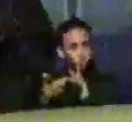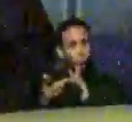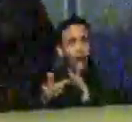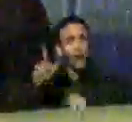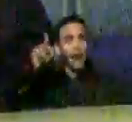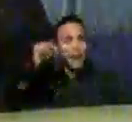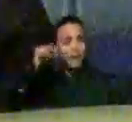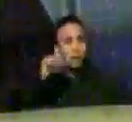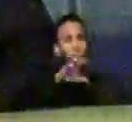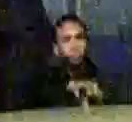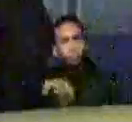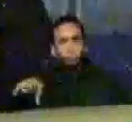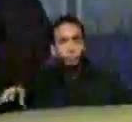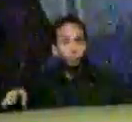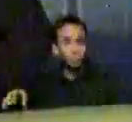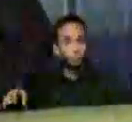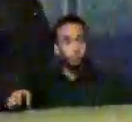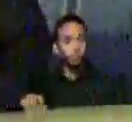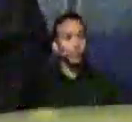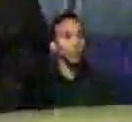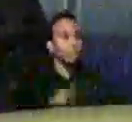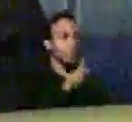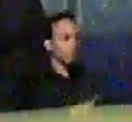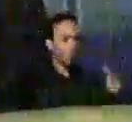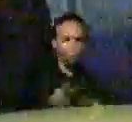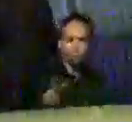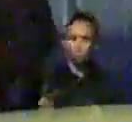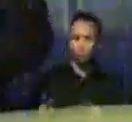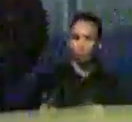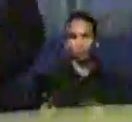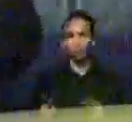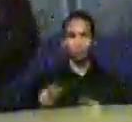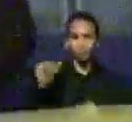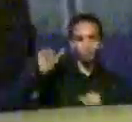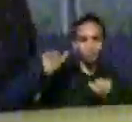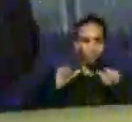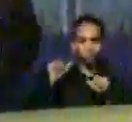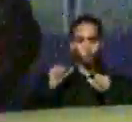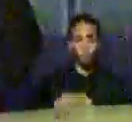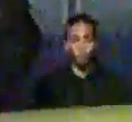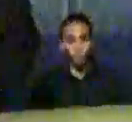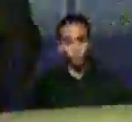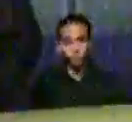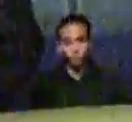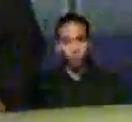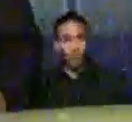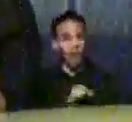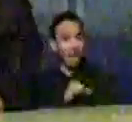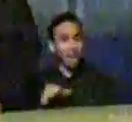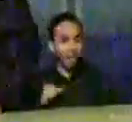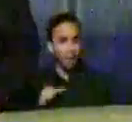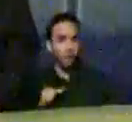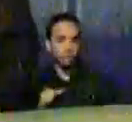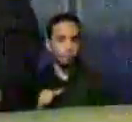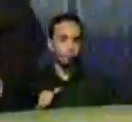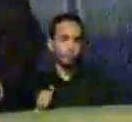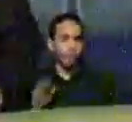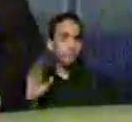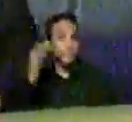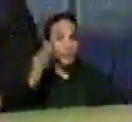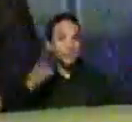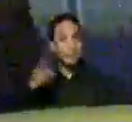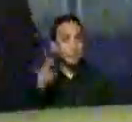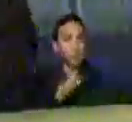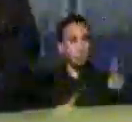residenciales públicos ha sido recibida de manera ambivalente. Por un lado, se le señala como intento de ganar votos para su campaña y de